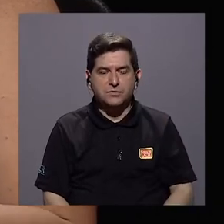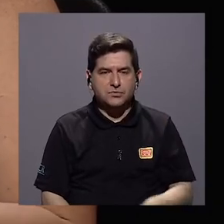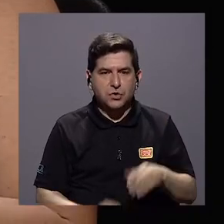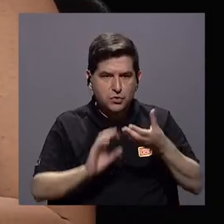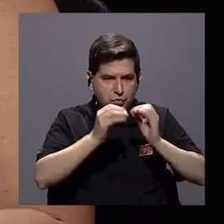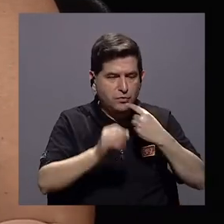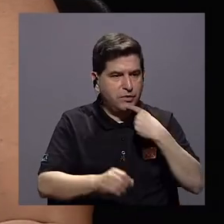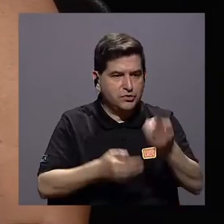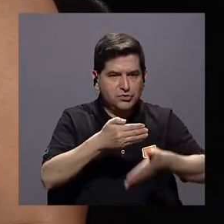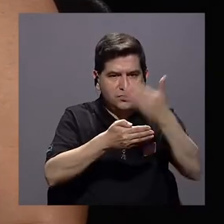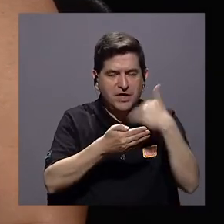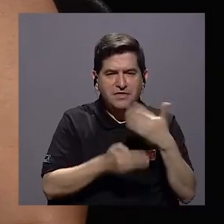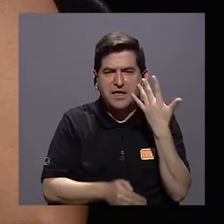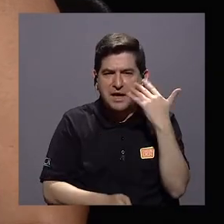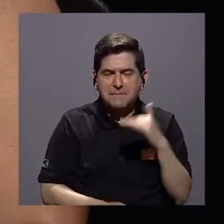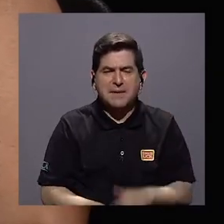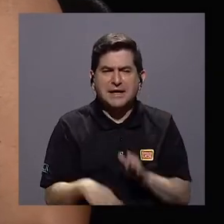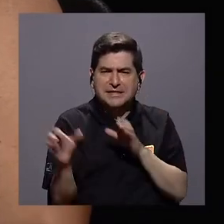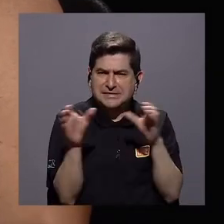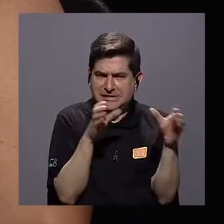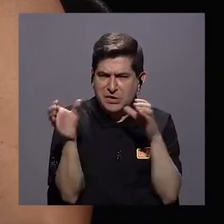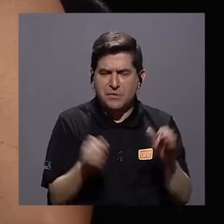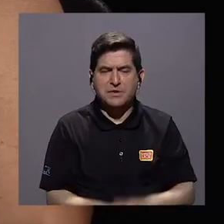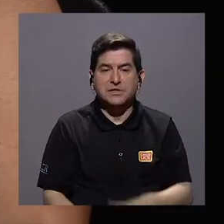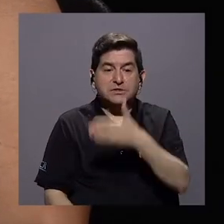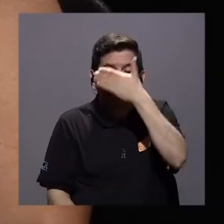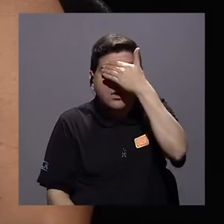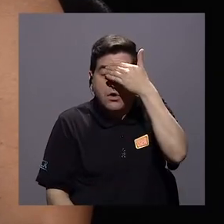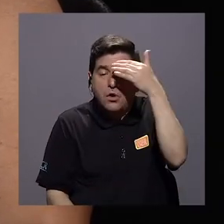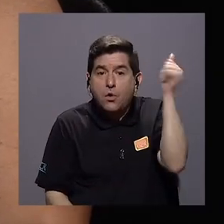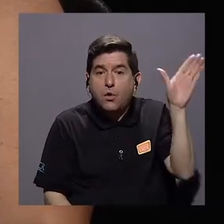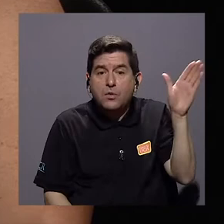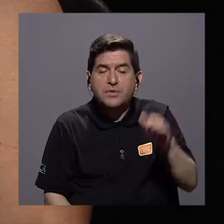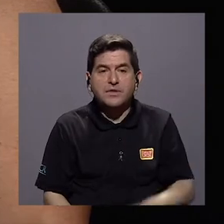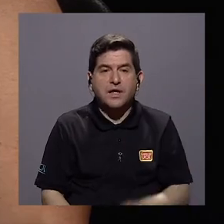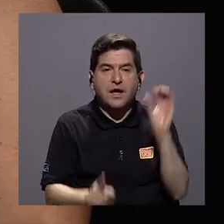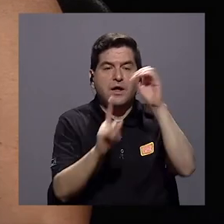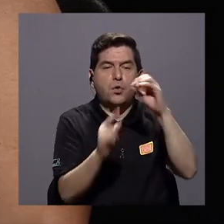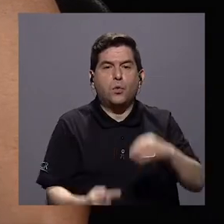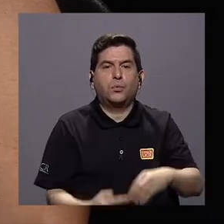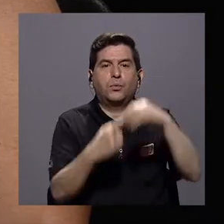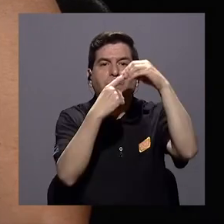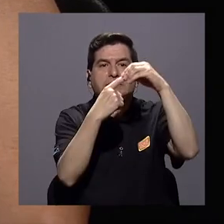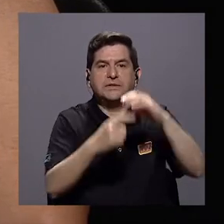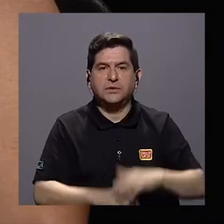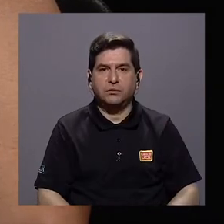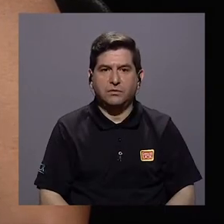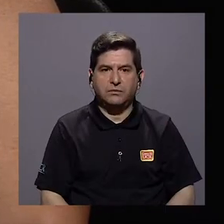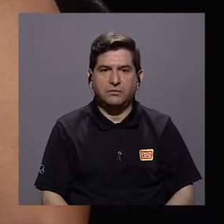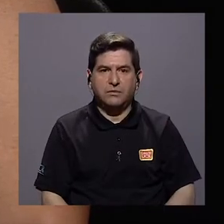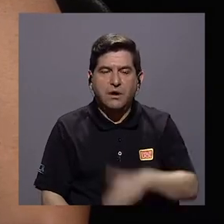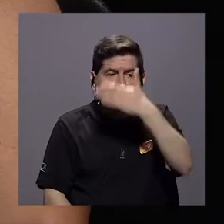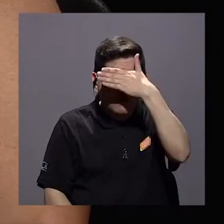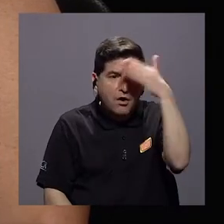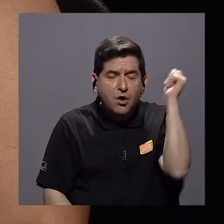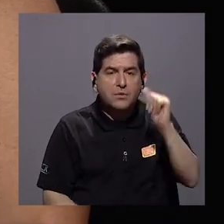ambos rubros que le estoy mencionando parecieran ser muy comerciales. Se olvidaron del objetivo primordial, se olvidaron